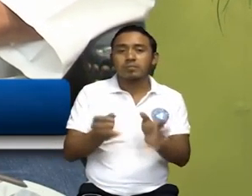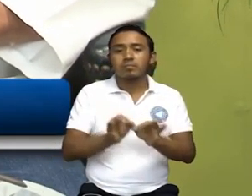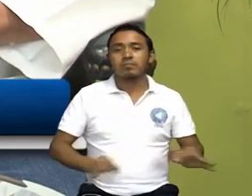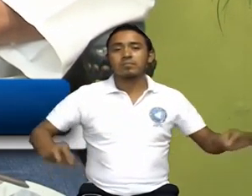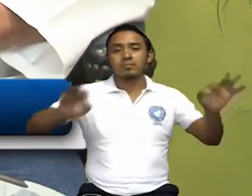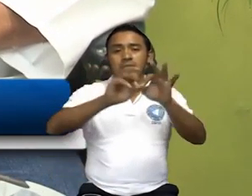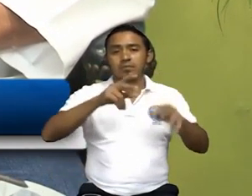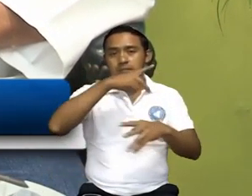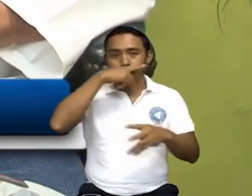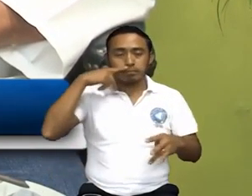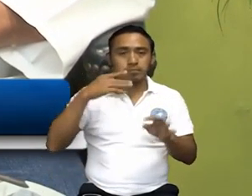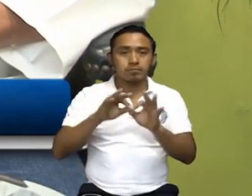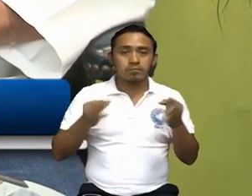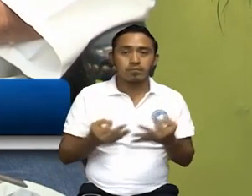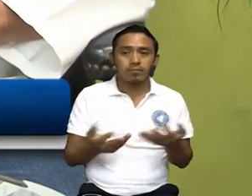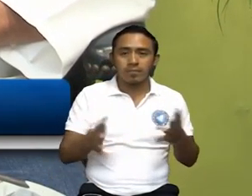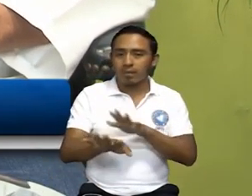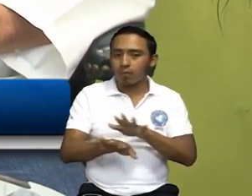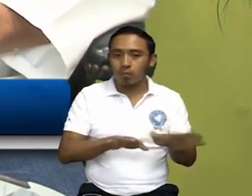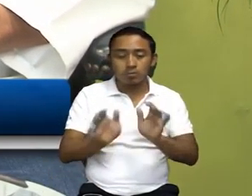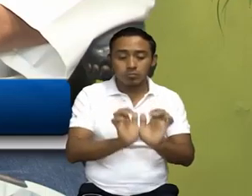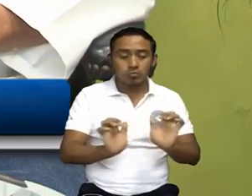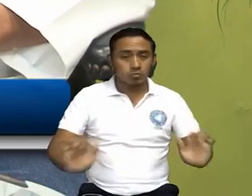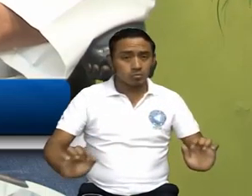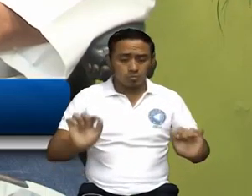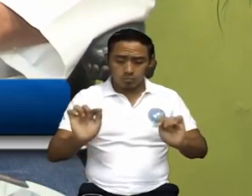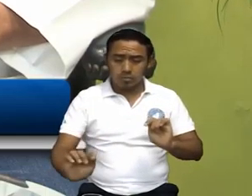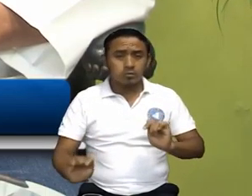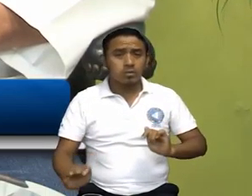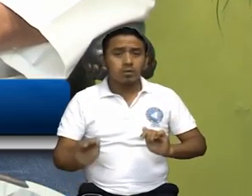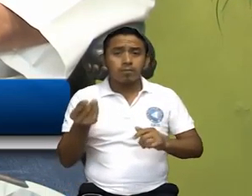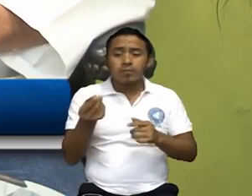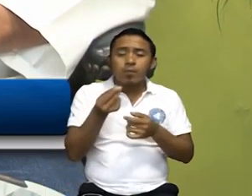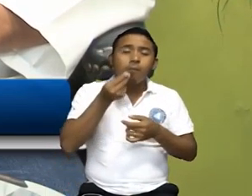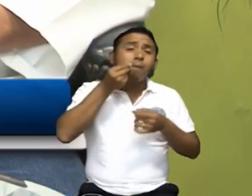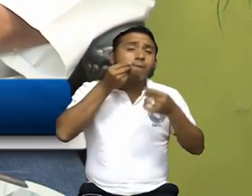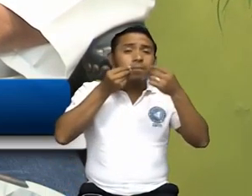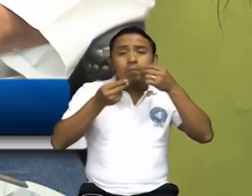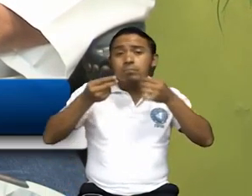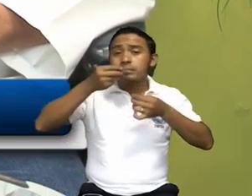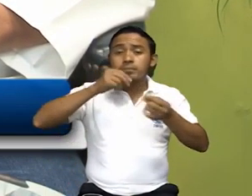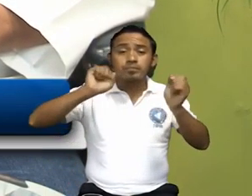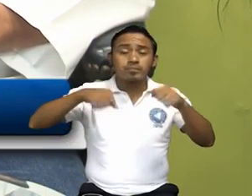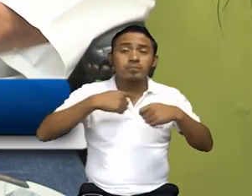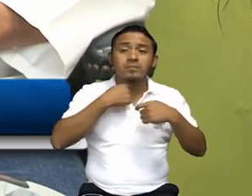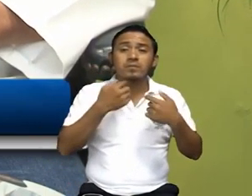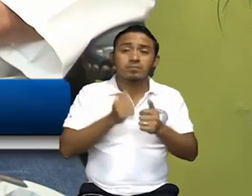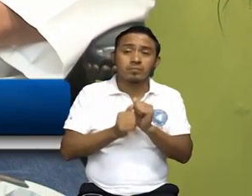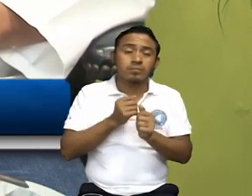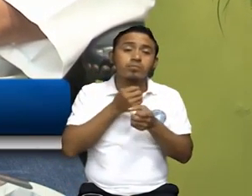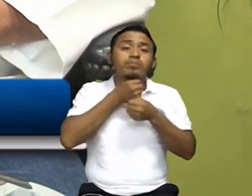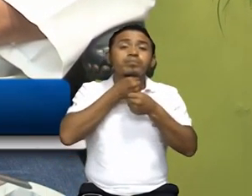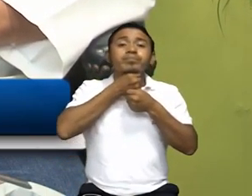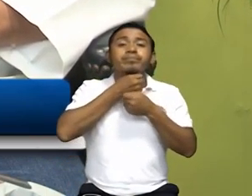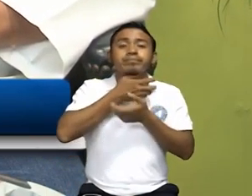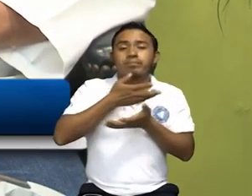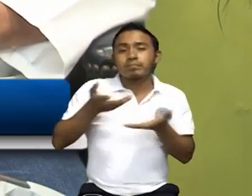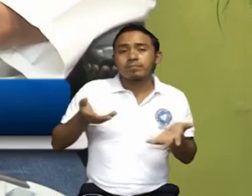de familia, no hay que dejar que los niños pequeños se introduzcan objetos en la boca, porque pueden tener ese tipo de evento que